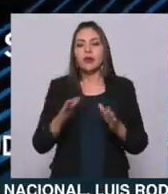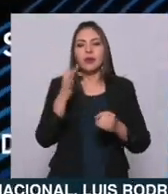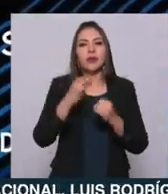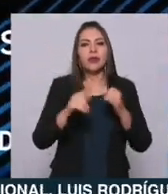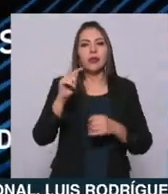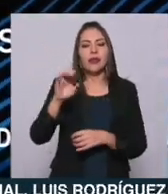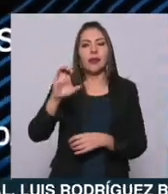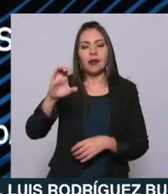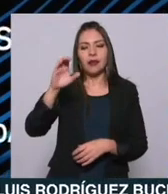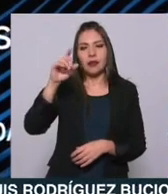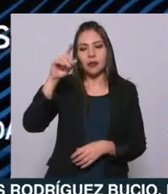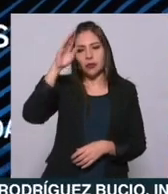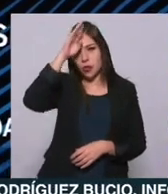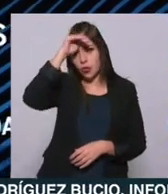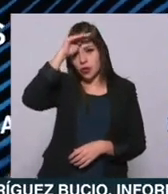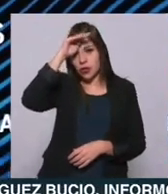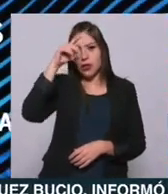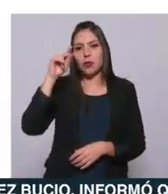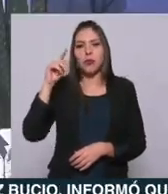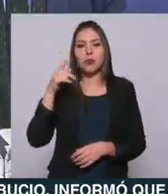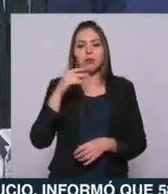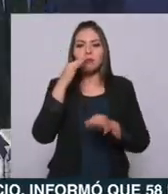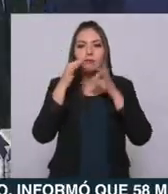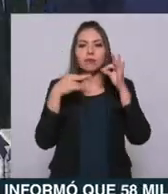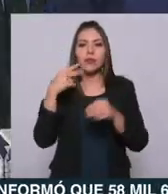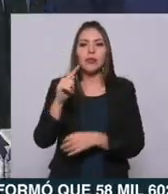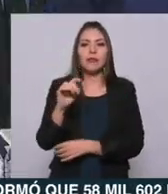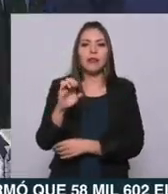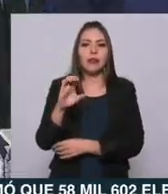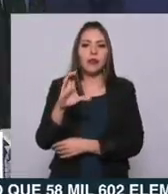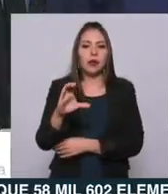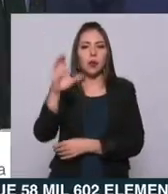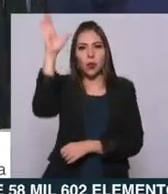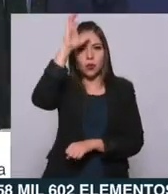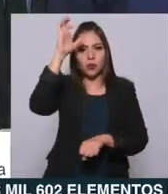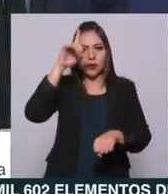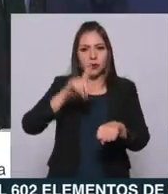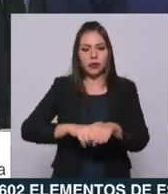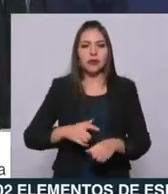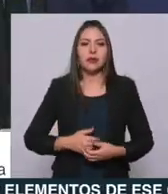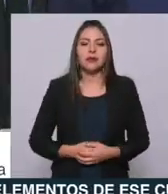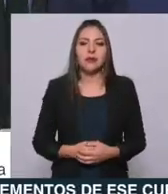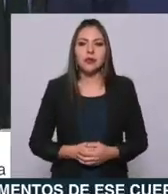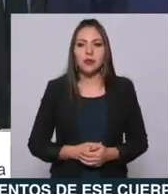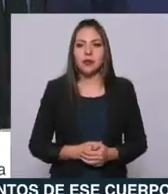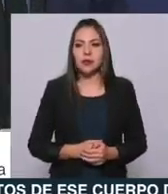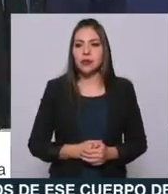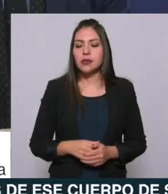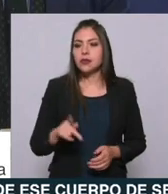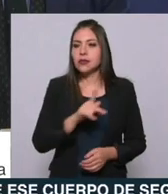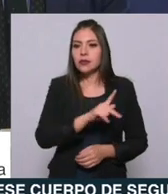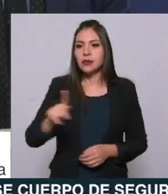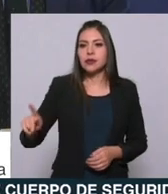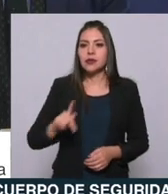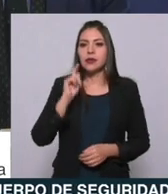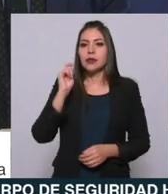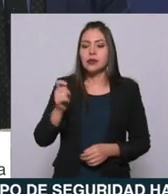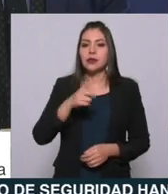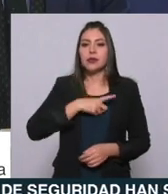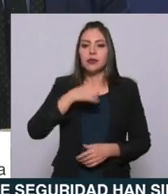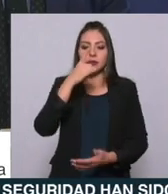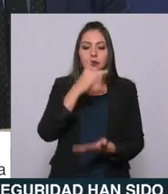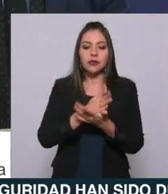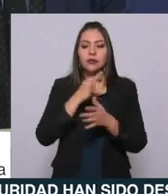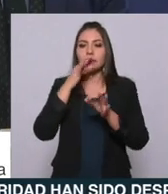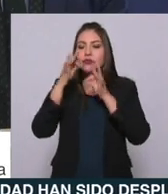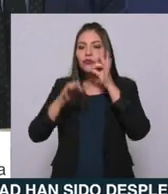el programa TEC Cultural. Refleja no solo mucho trabajo, sino una gran visión, y me parece que compartir un espíritu